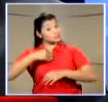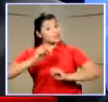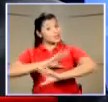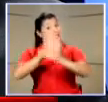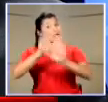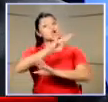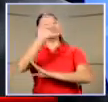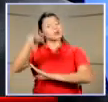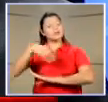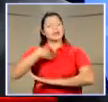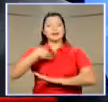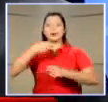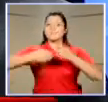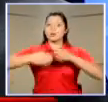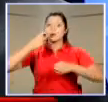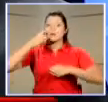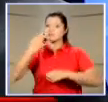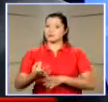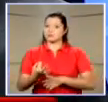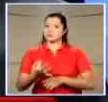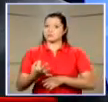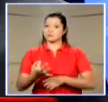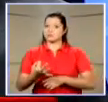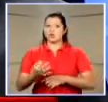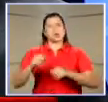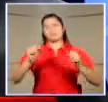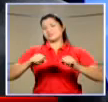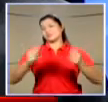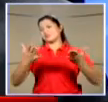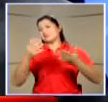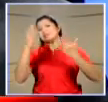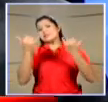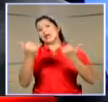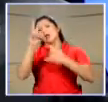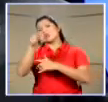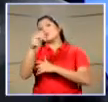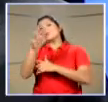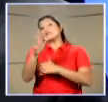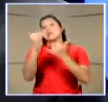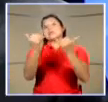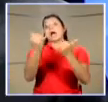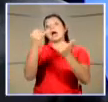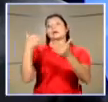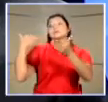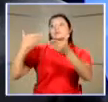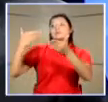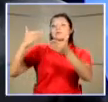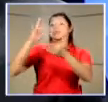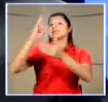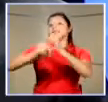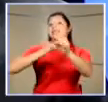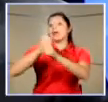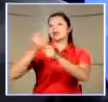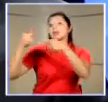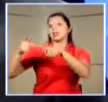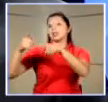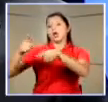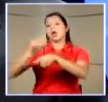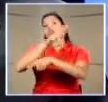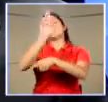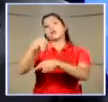problema fiscal. No puede ser posible que ya el 2015 son 7 años seguidos que el país tiene un